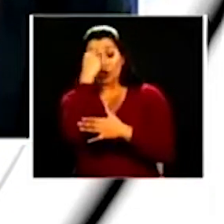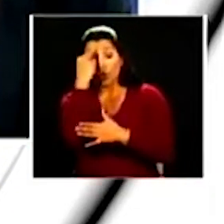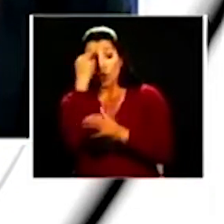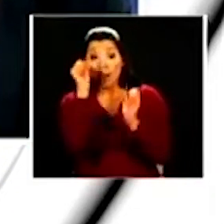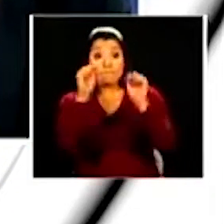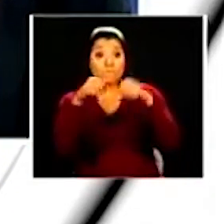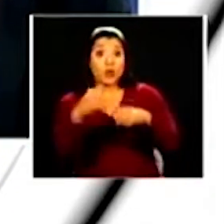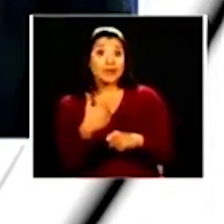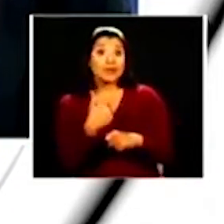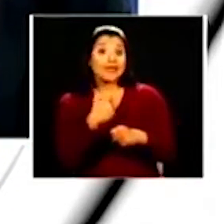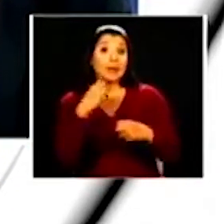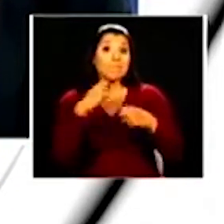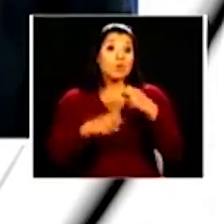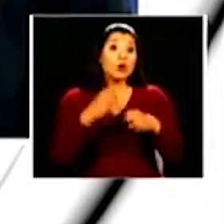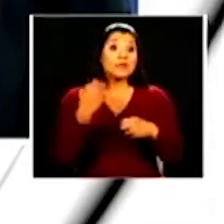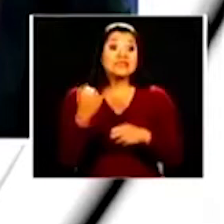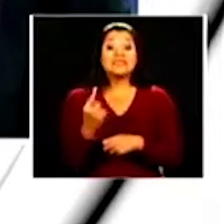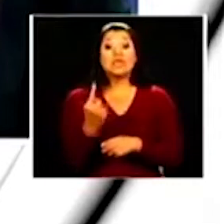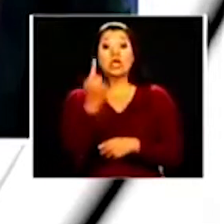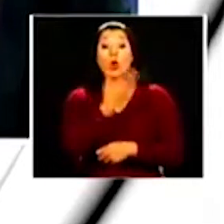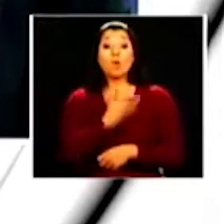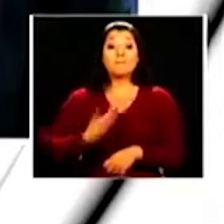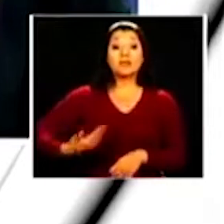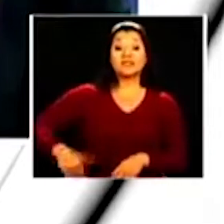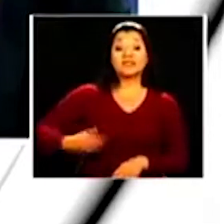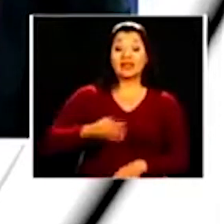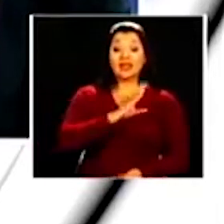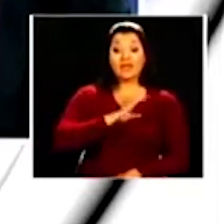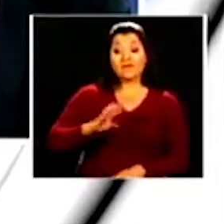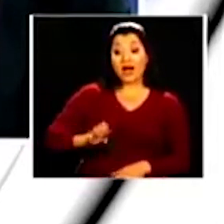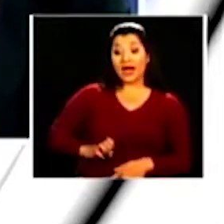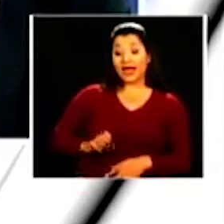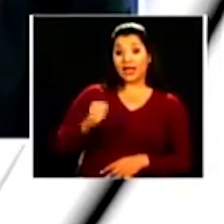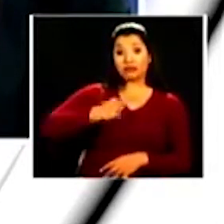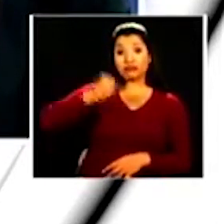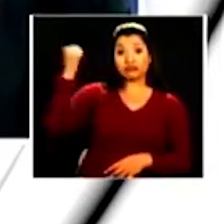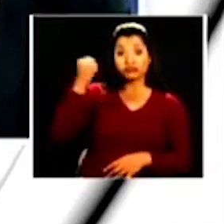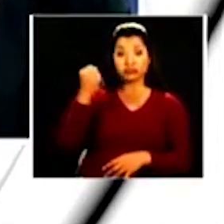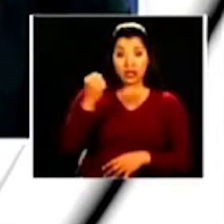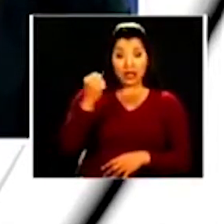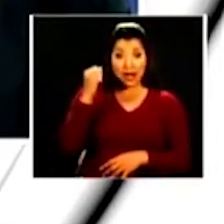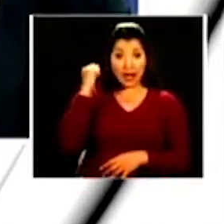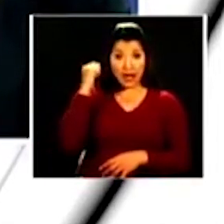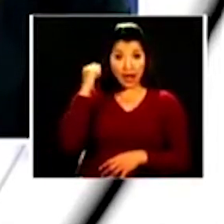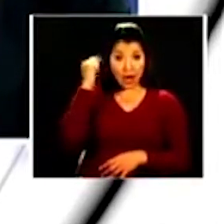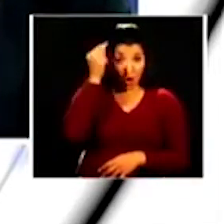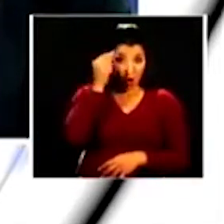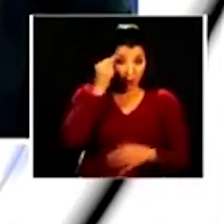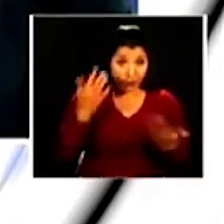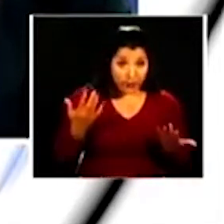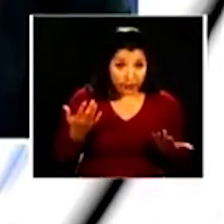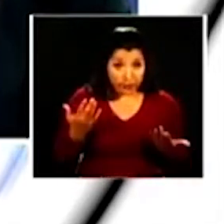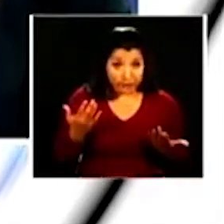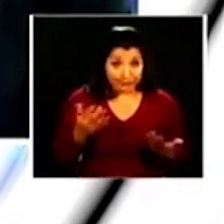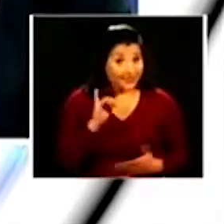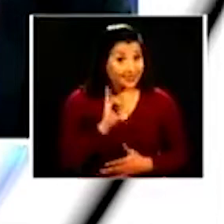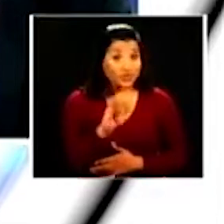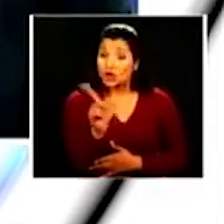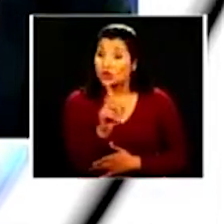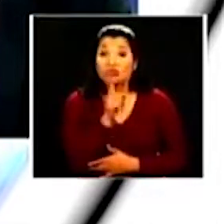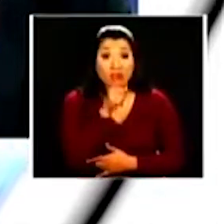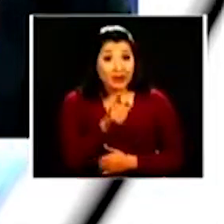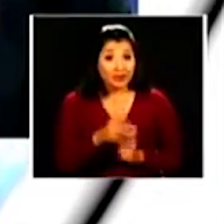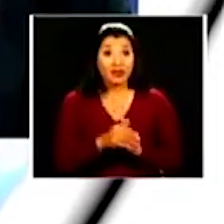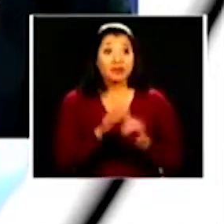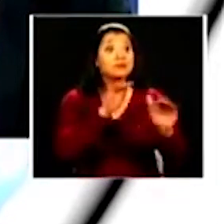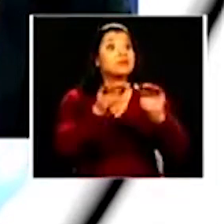un presidente evangélico gobernara este país. Eso no es así y las pruebas están ahí. Gente de la Iglesia